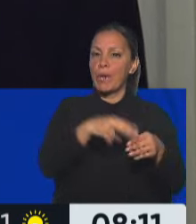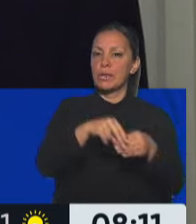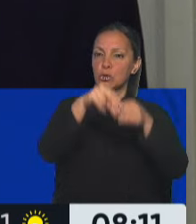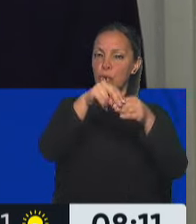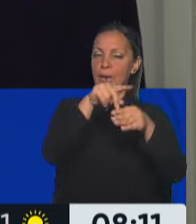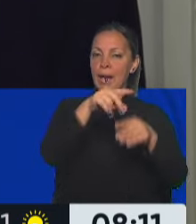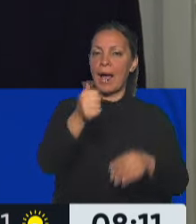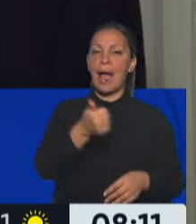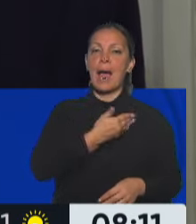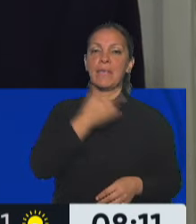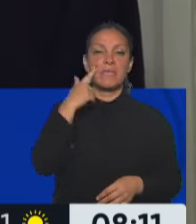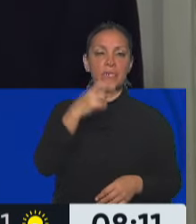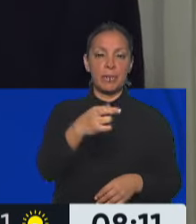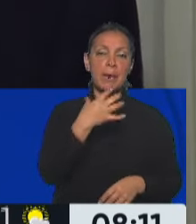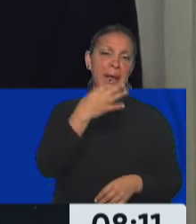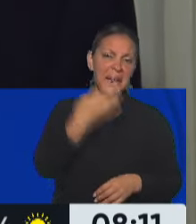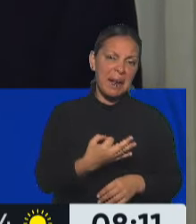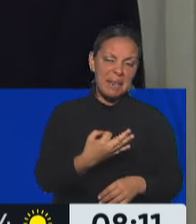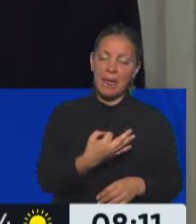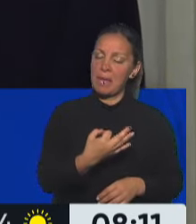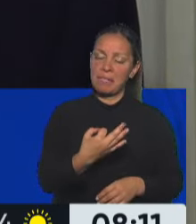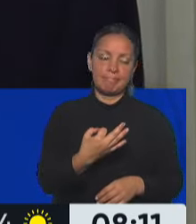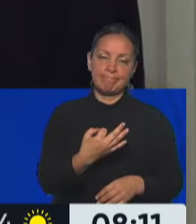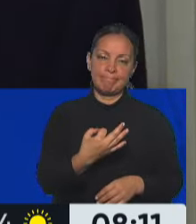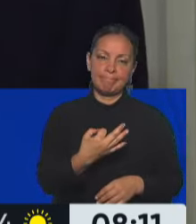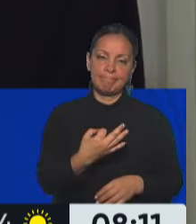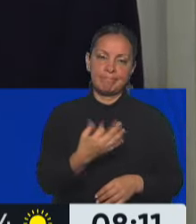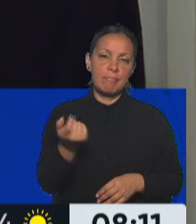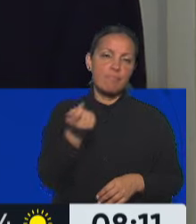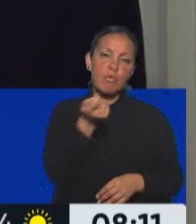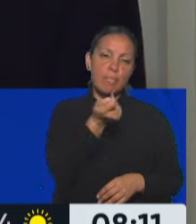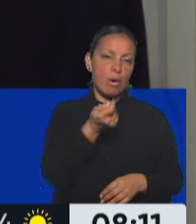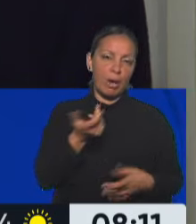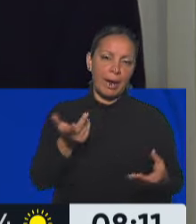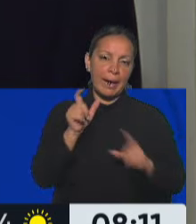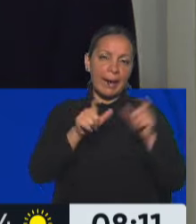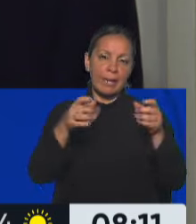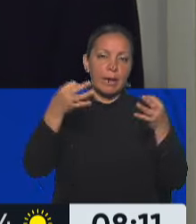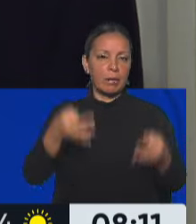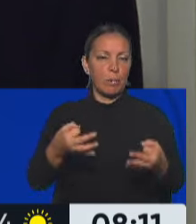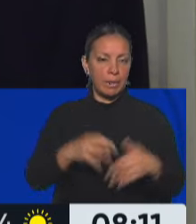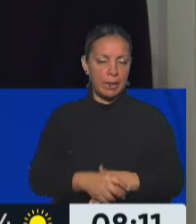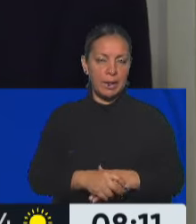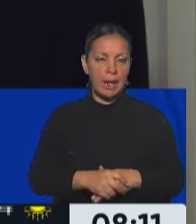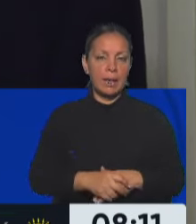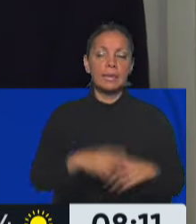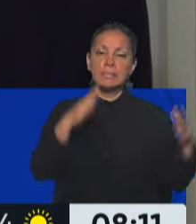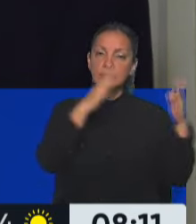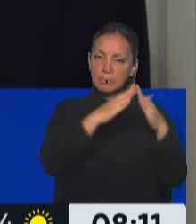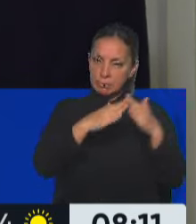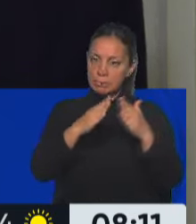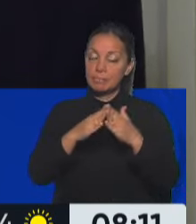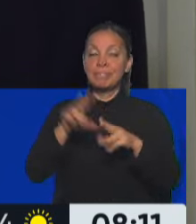realidad en la práctica no tuvo mayor incidencia porque nadie registraba los contratos me refiero a los de vivienda los contratos